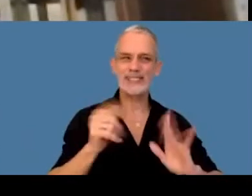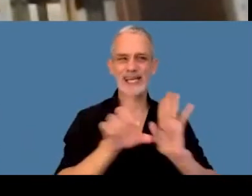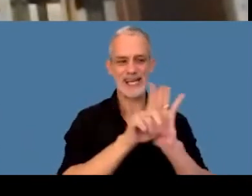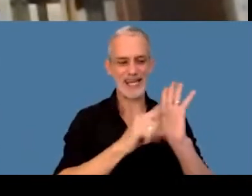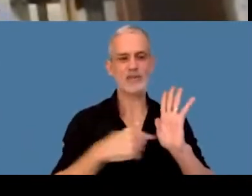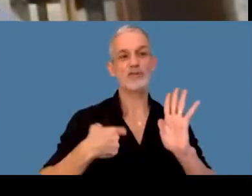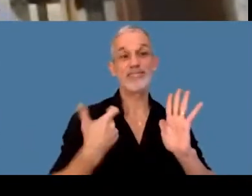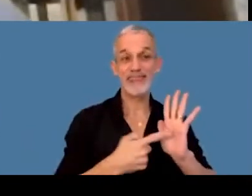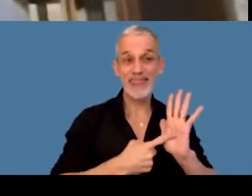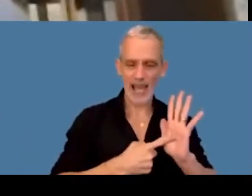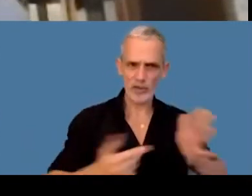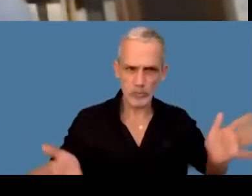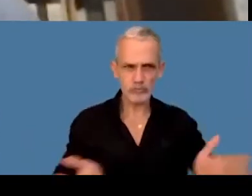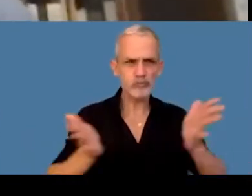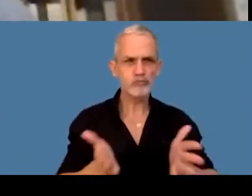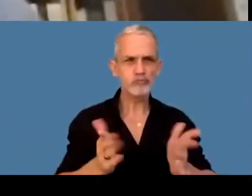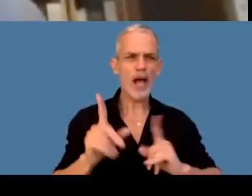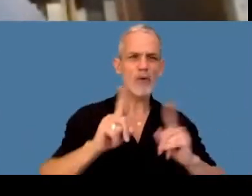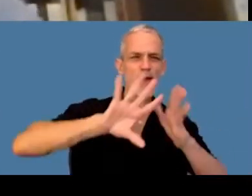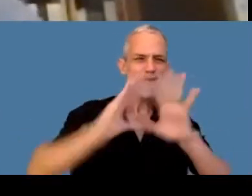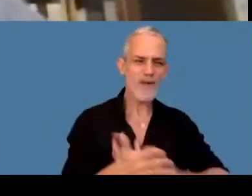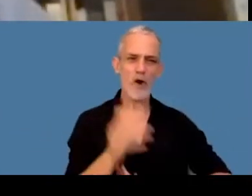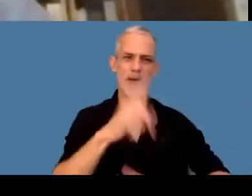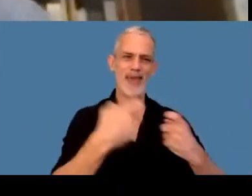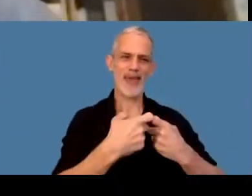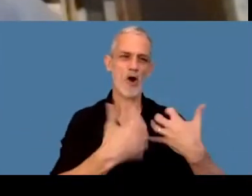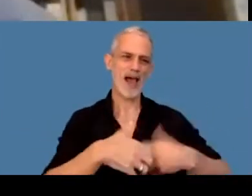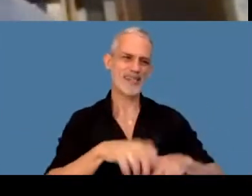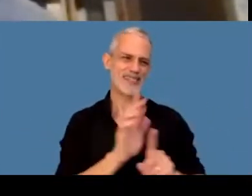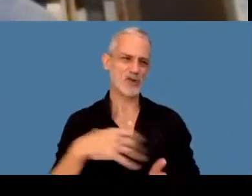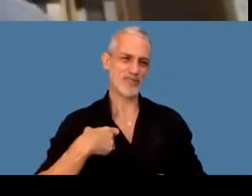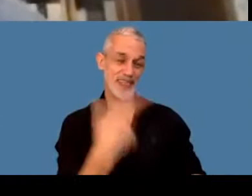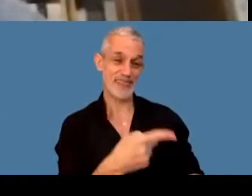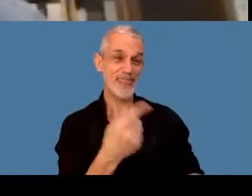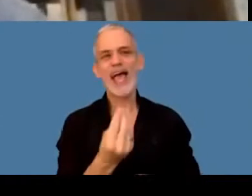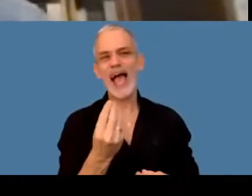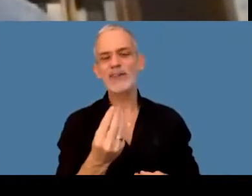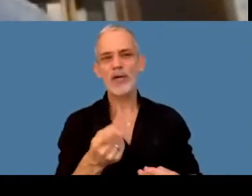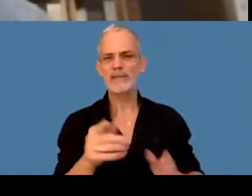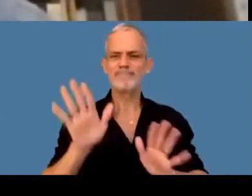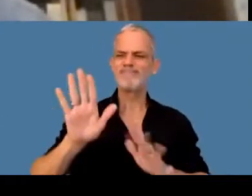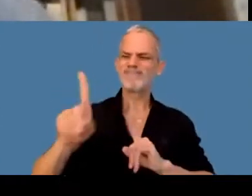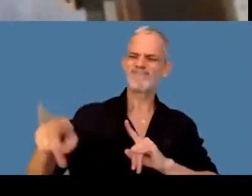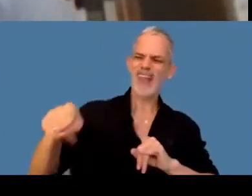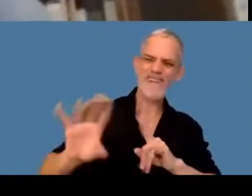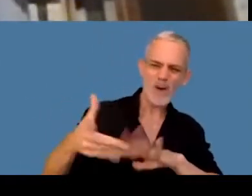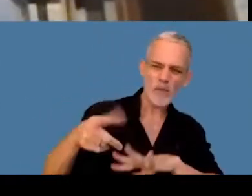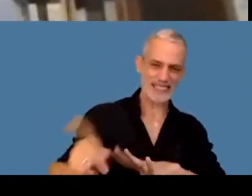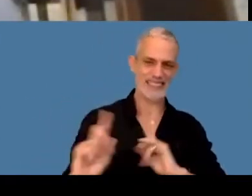sindical promueva cierta forma de organización sindical y desaliente otra.